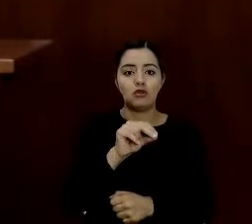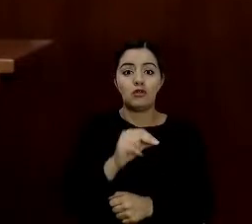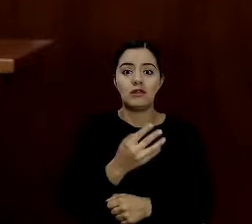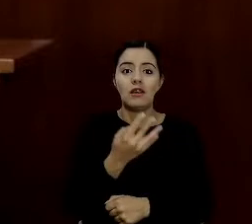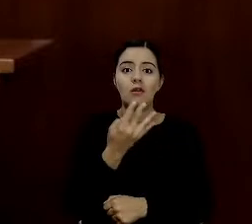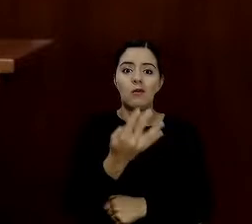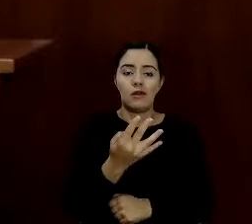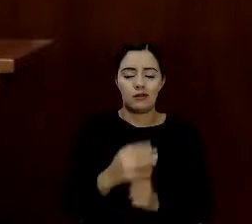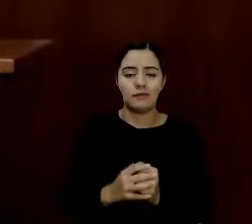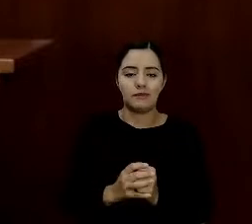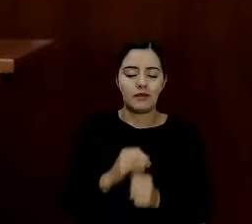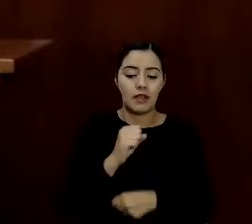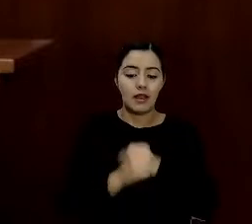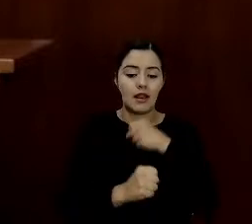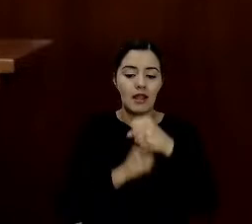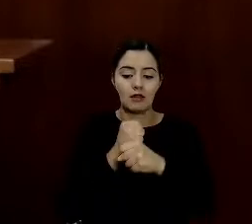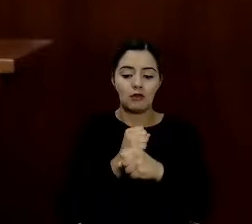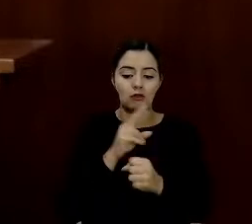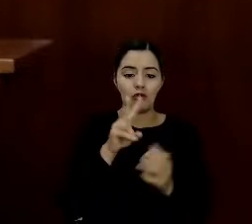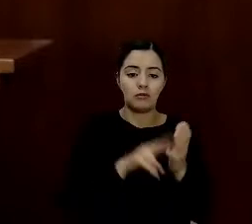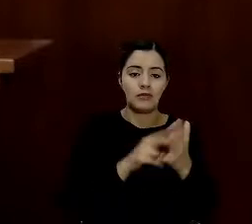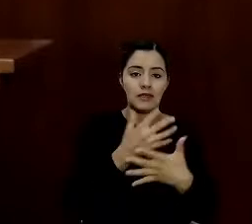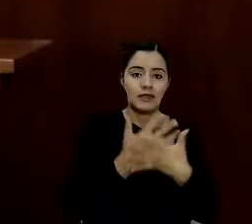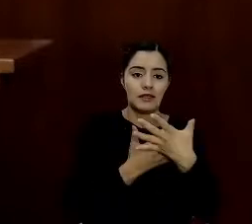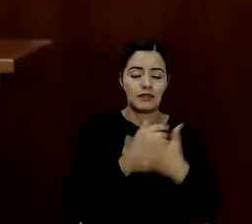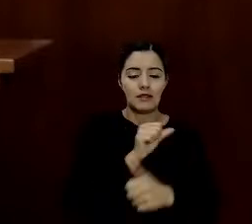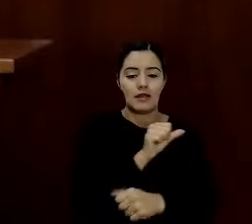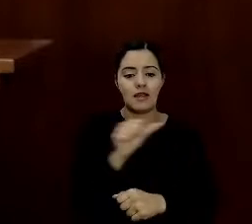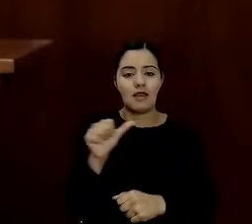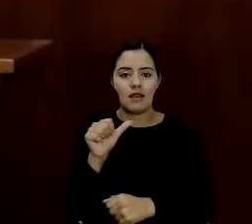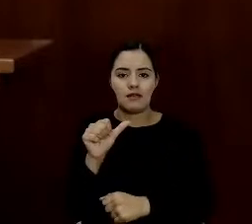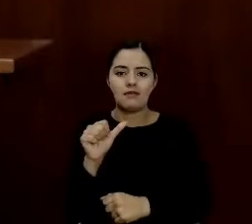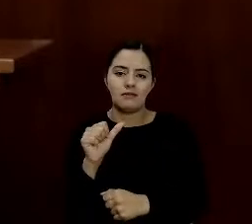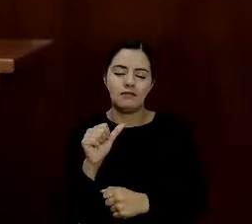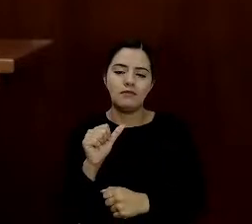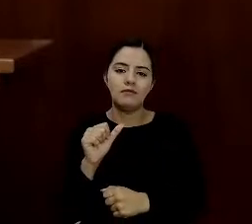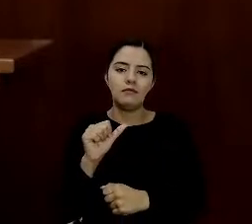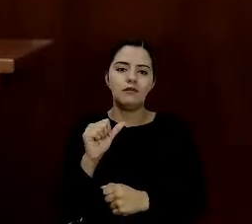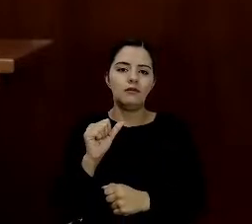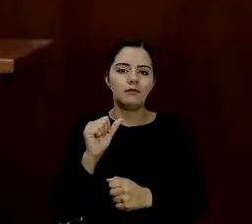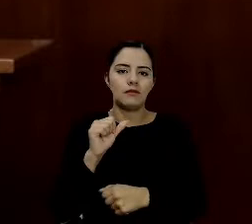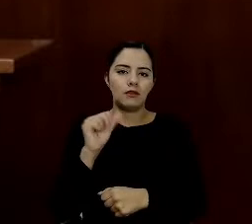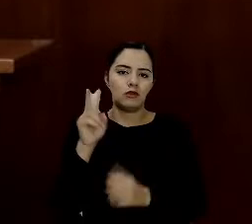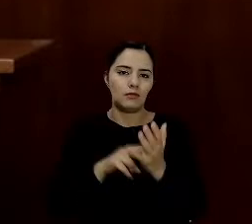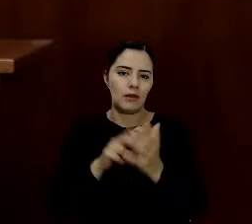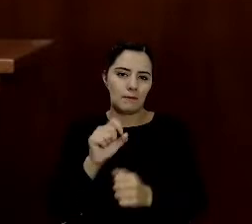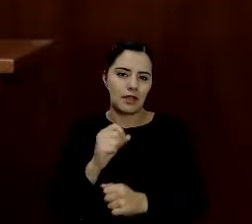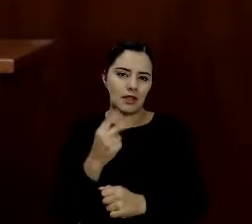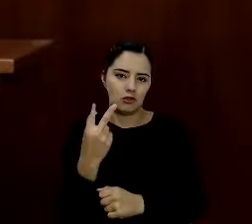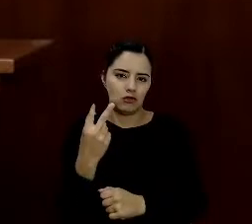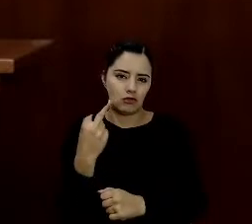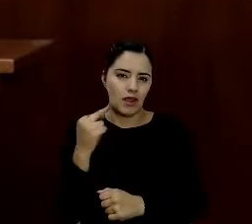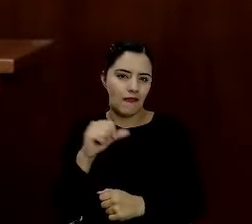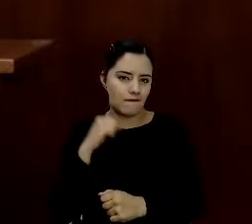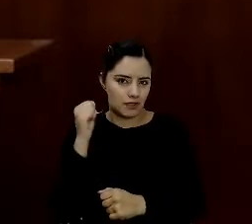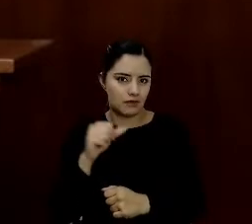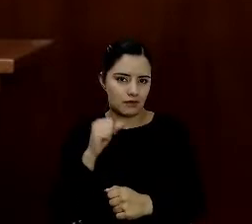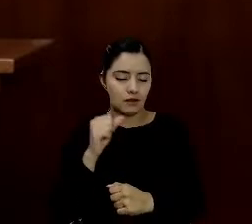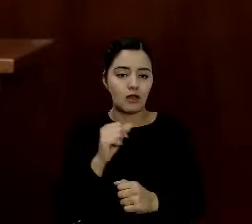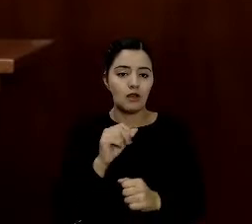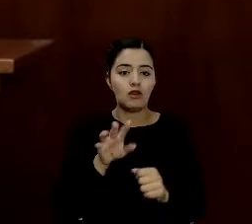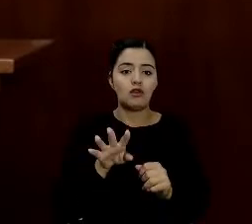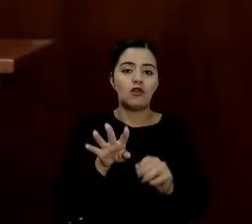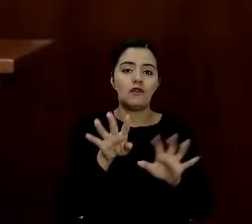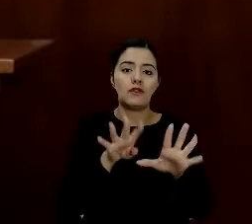del año 2015 al corte de abril del doscientas sesenta y un niños y niños fueron secuestrados